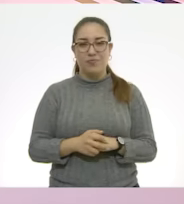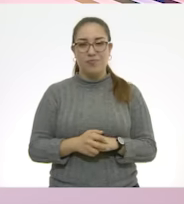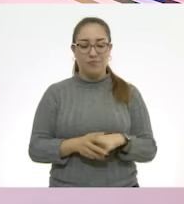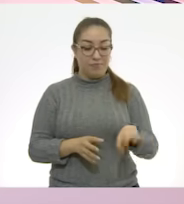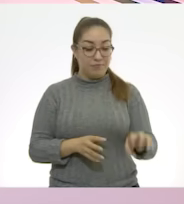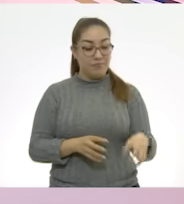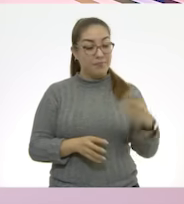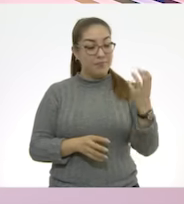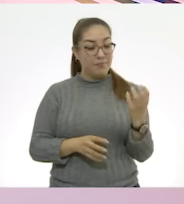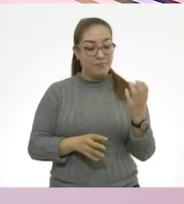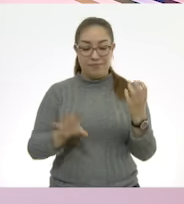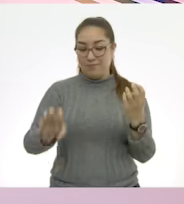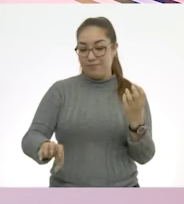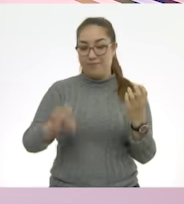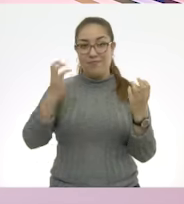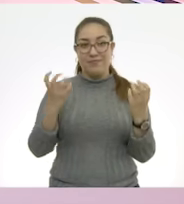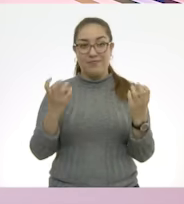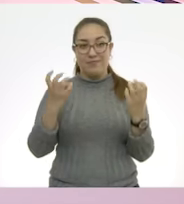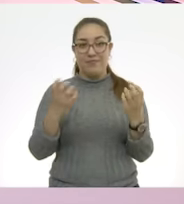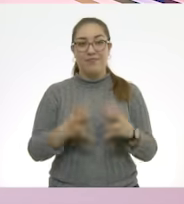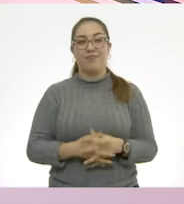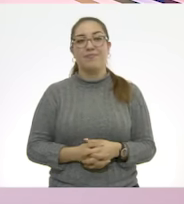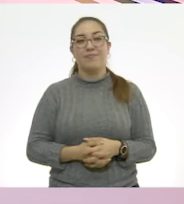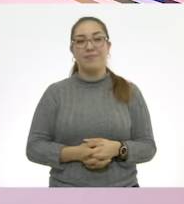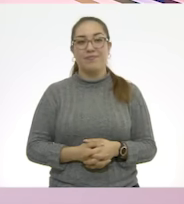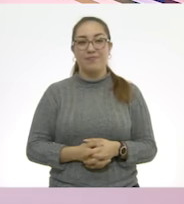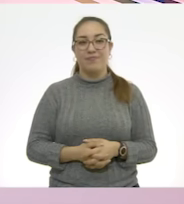Sacamos otra pelotita. Otra pelotita.